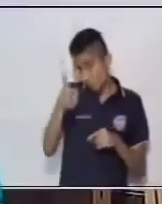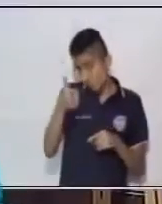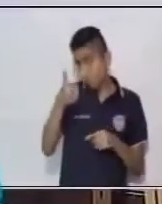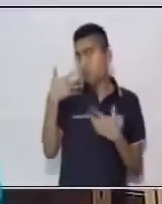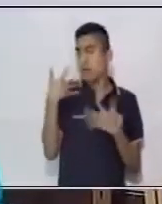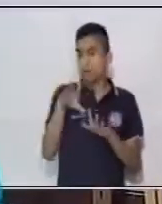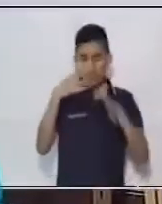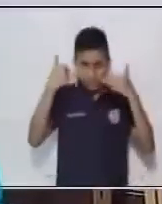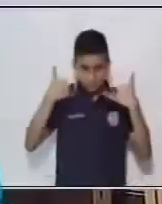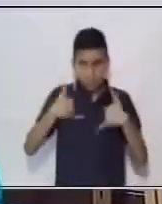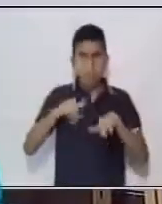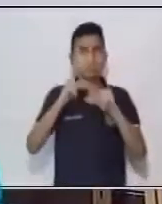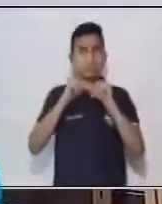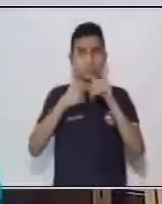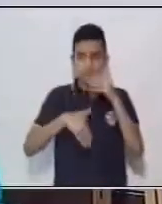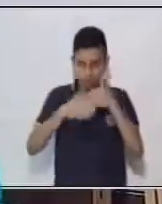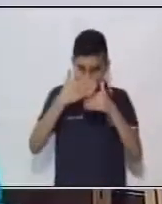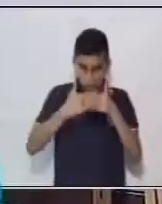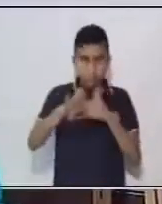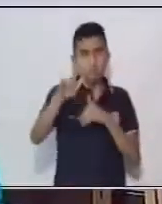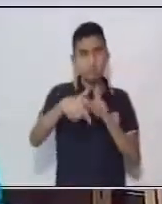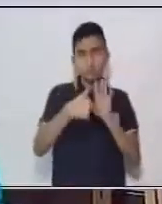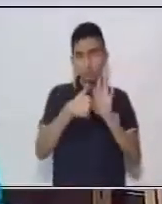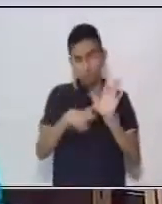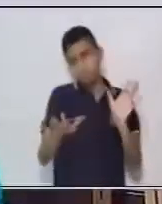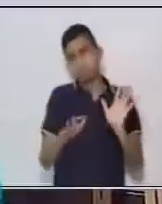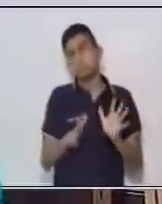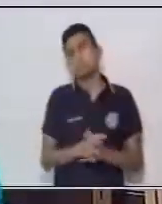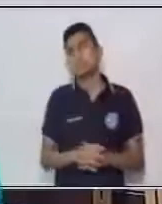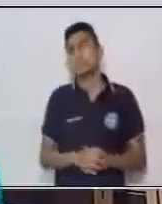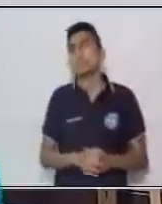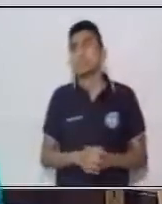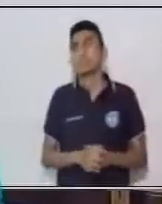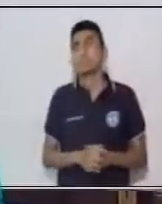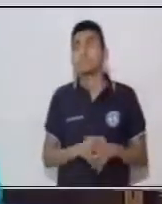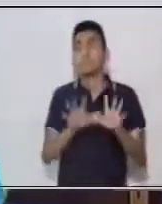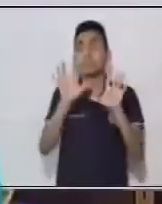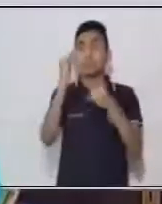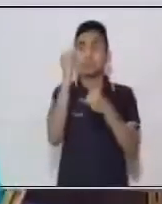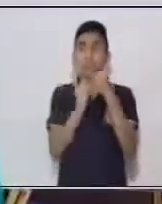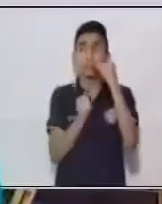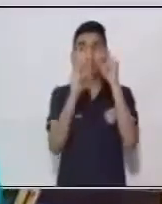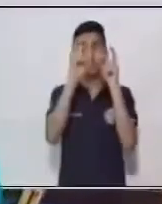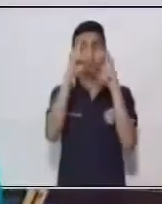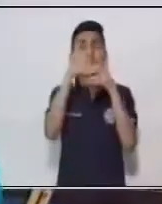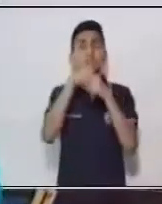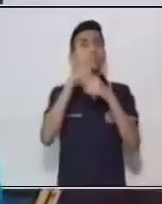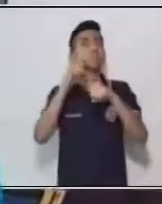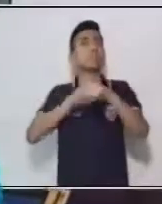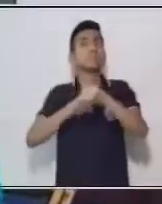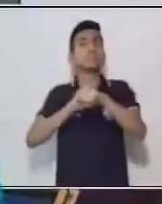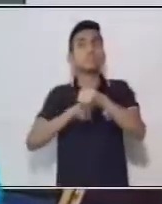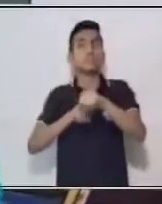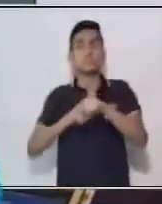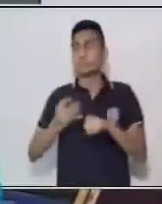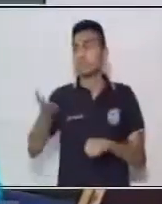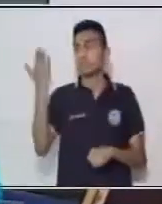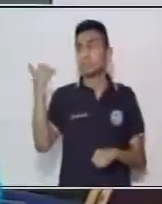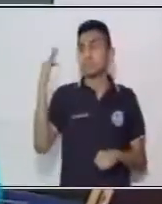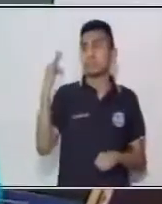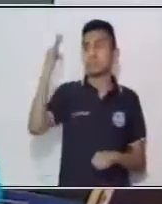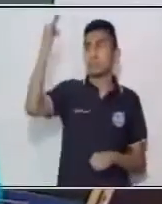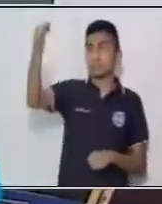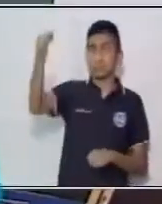aún va a continuar ahí el dinosaurio. Y por último tenemos los tiempos, pasado, presente o